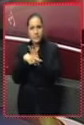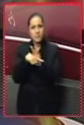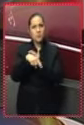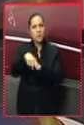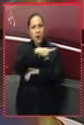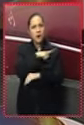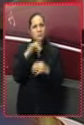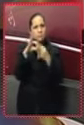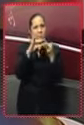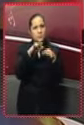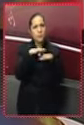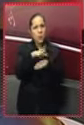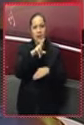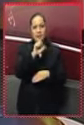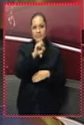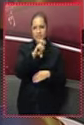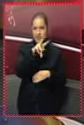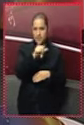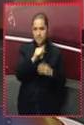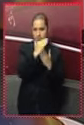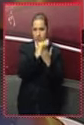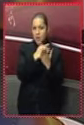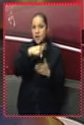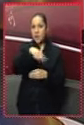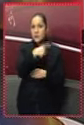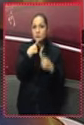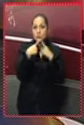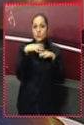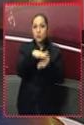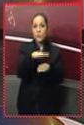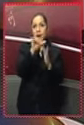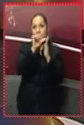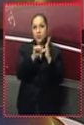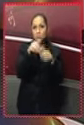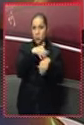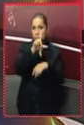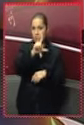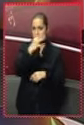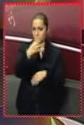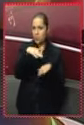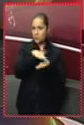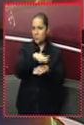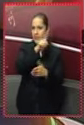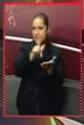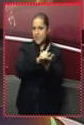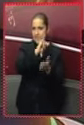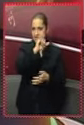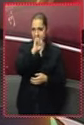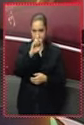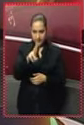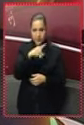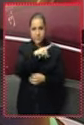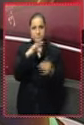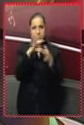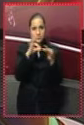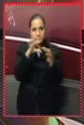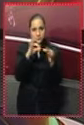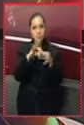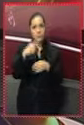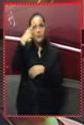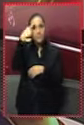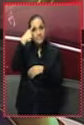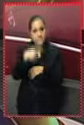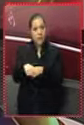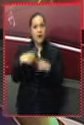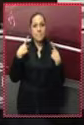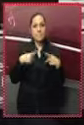de ellas aprobadas, fue la del artículo 74 de la Ley del Impuesto sobre la Renta. Se aceptó duplicar el tope planteado para deducción de impuestos a